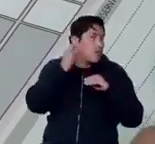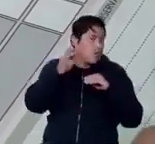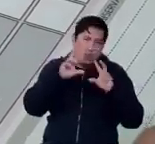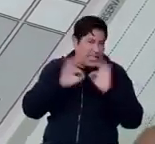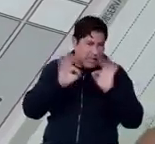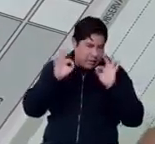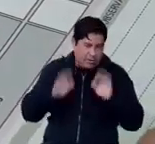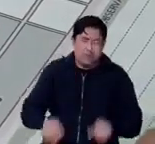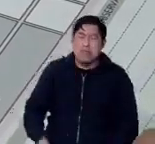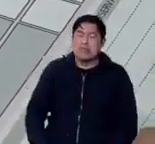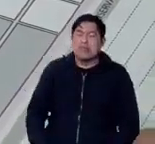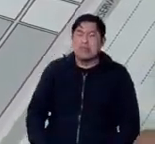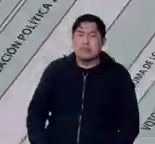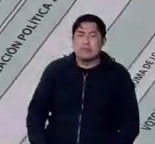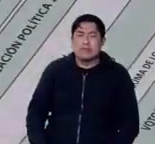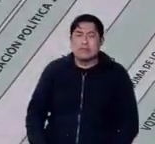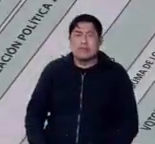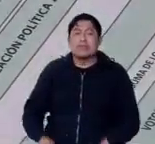casilla en blanco.